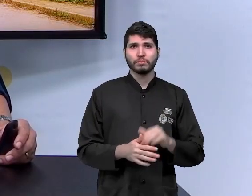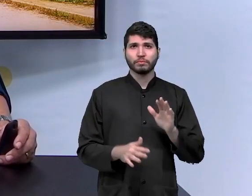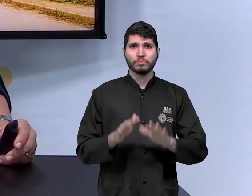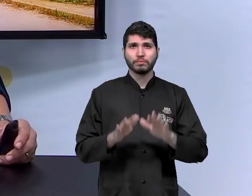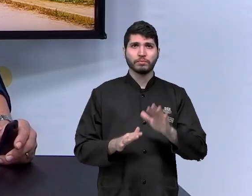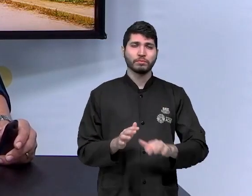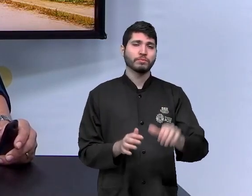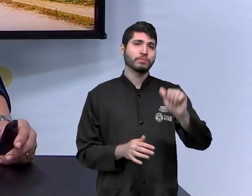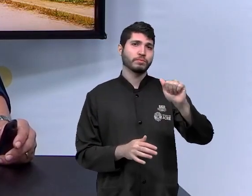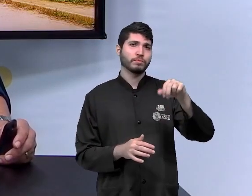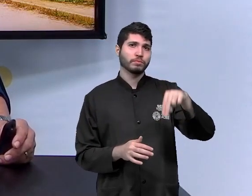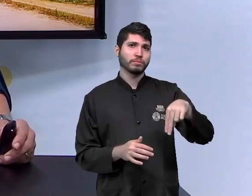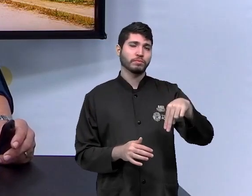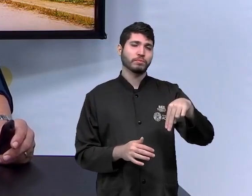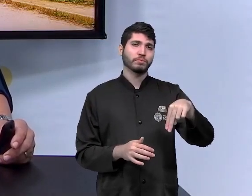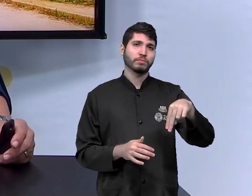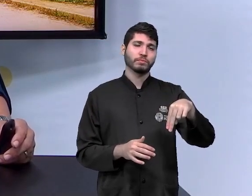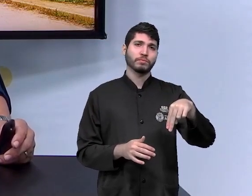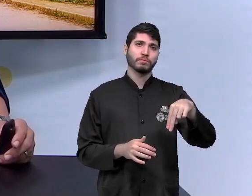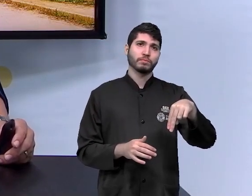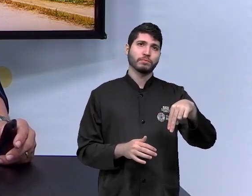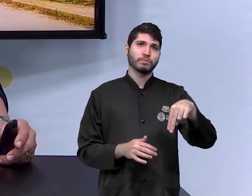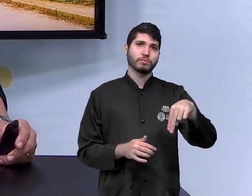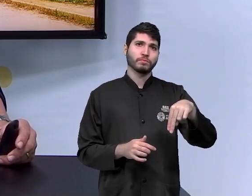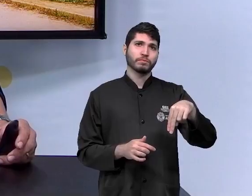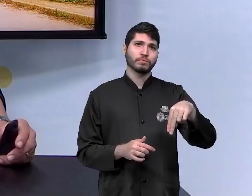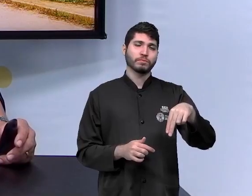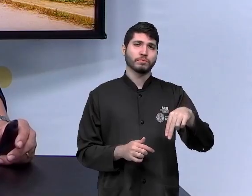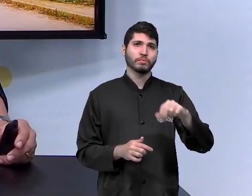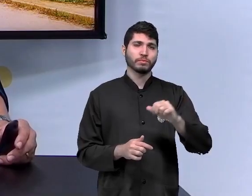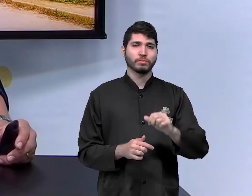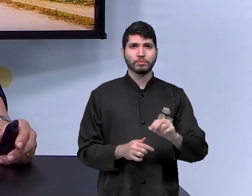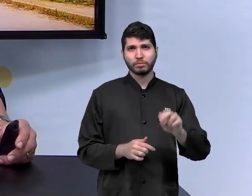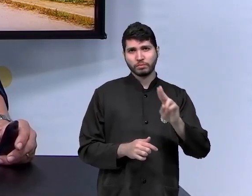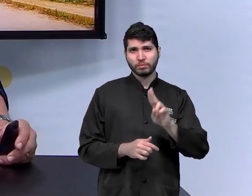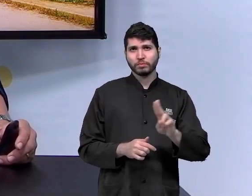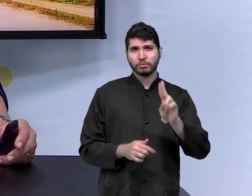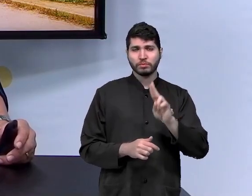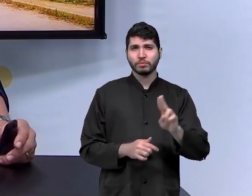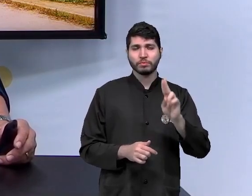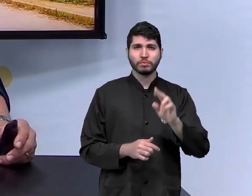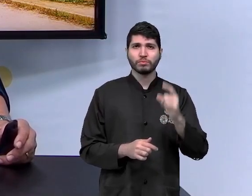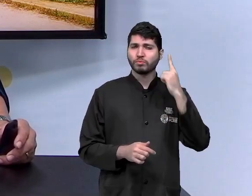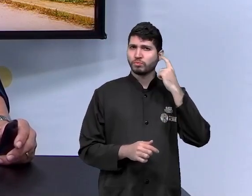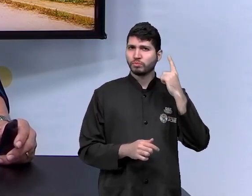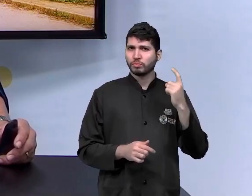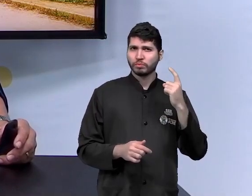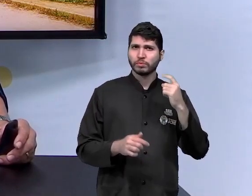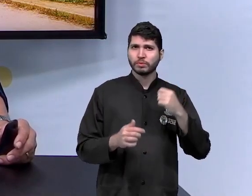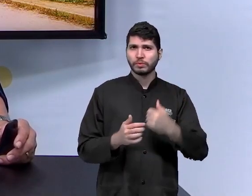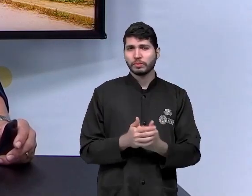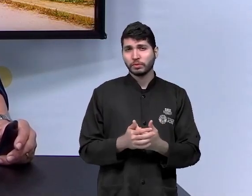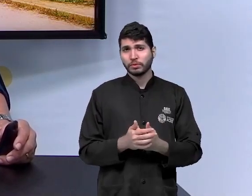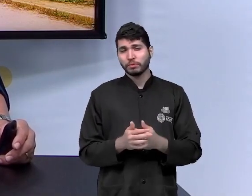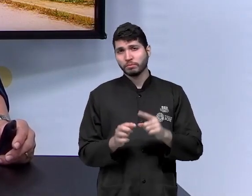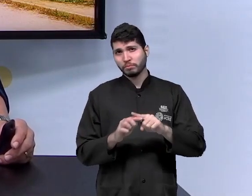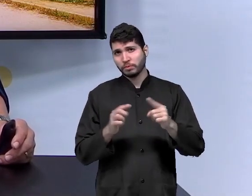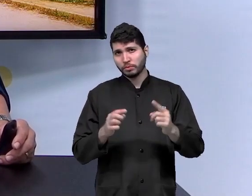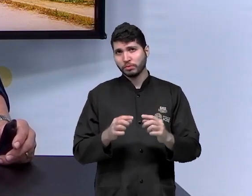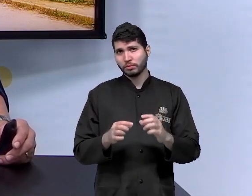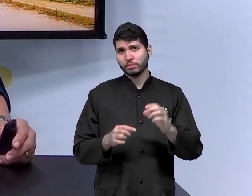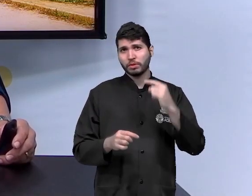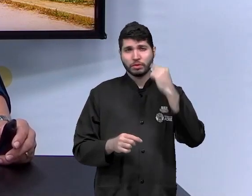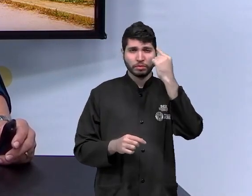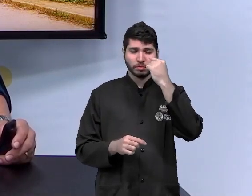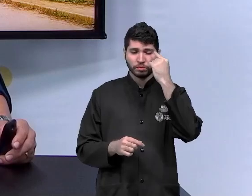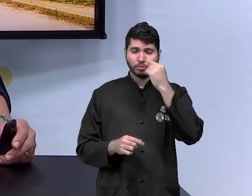an, que es una forma de hablar de A cerrado. En español el A siempre abierto, pero en